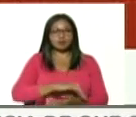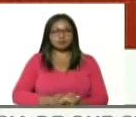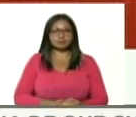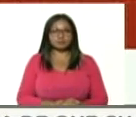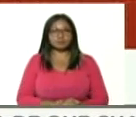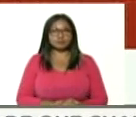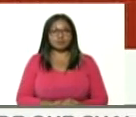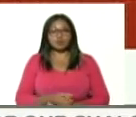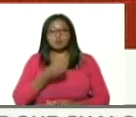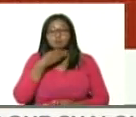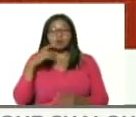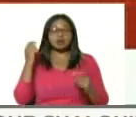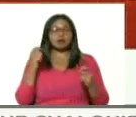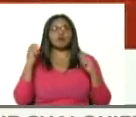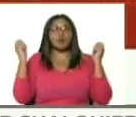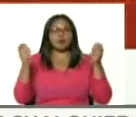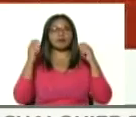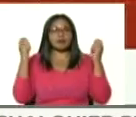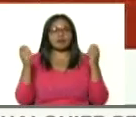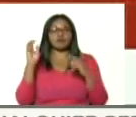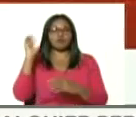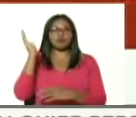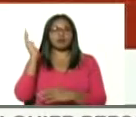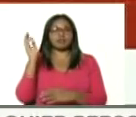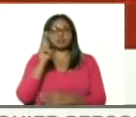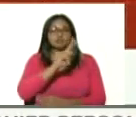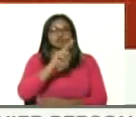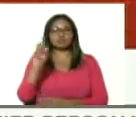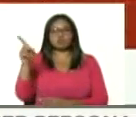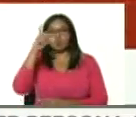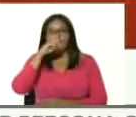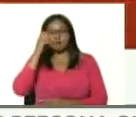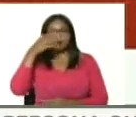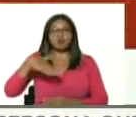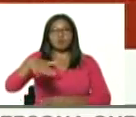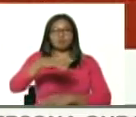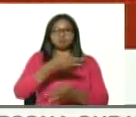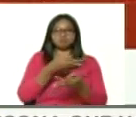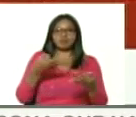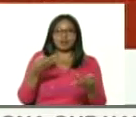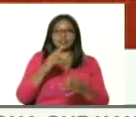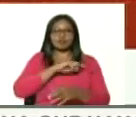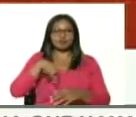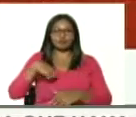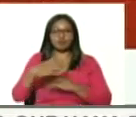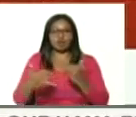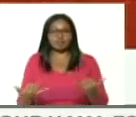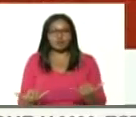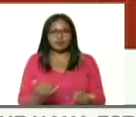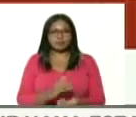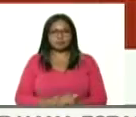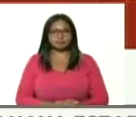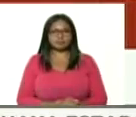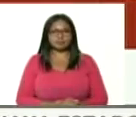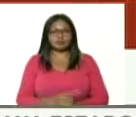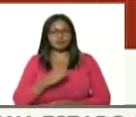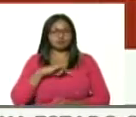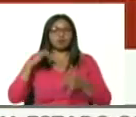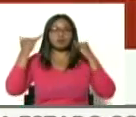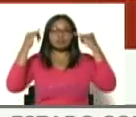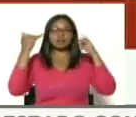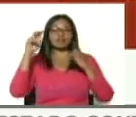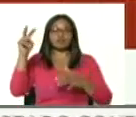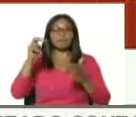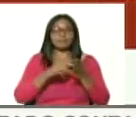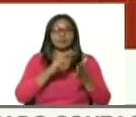Poder popular, buena jornada. Congreso Bicentenario de los Pueblos es la bomba atómica nuestra para celebrar el